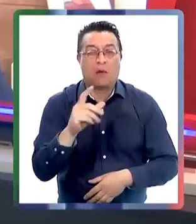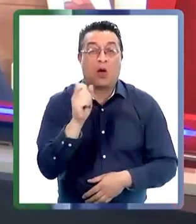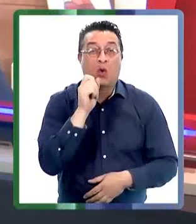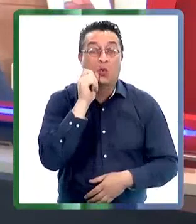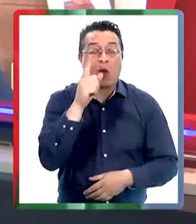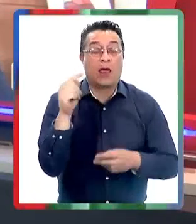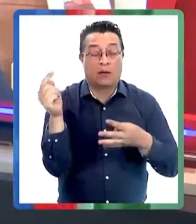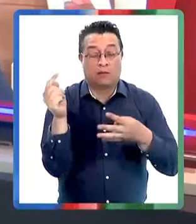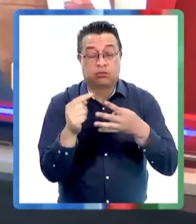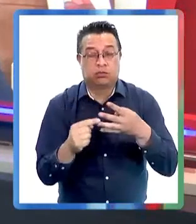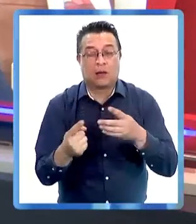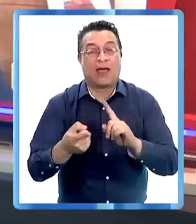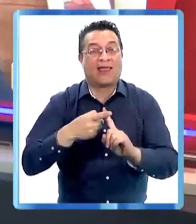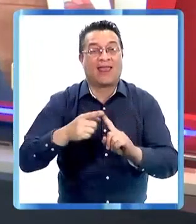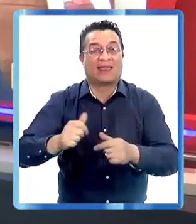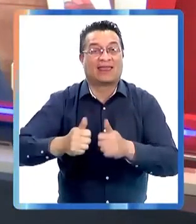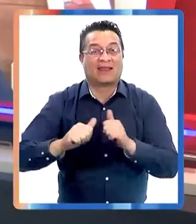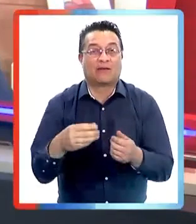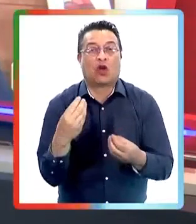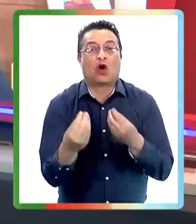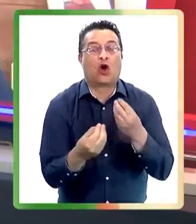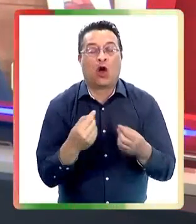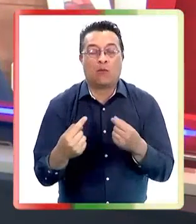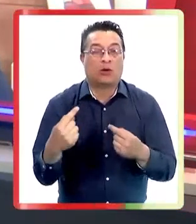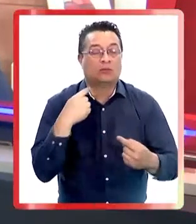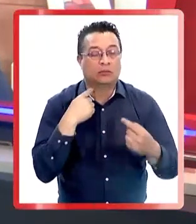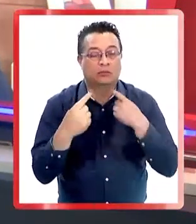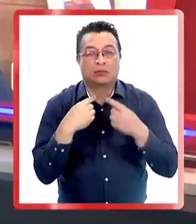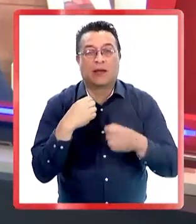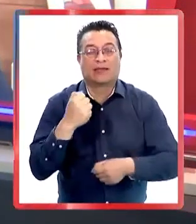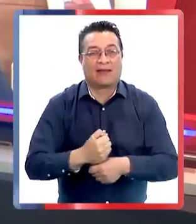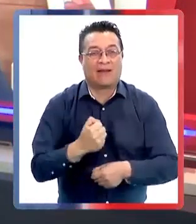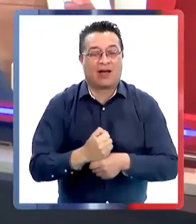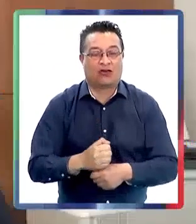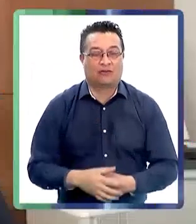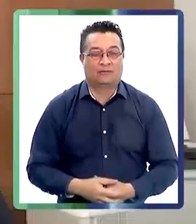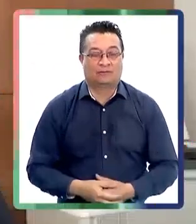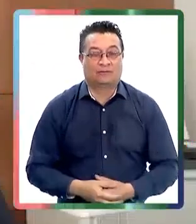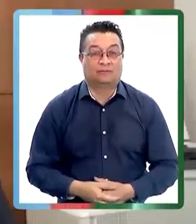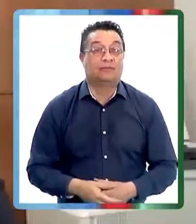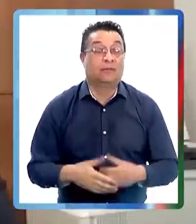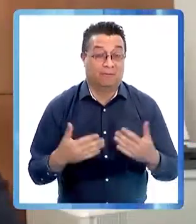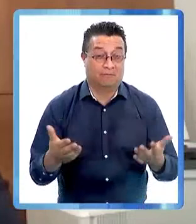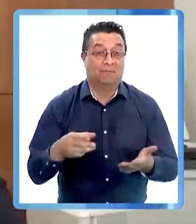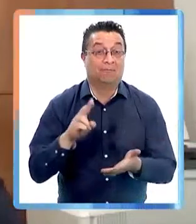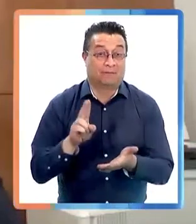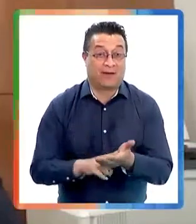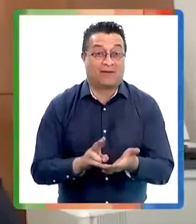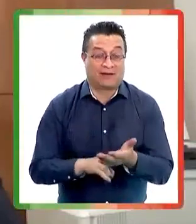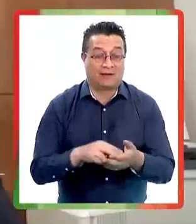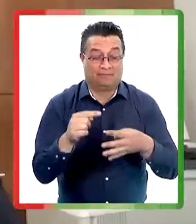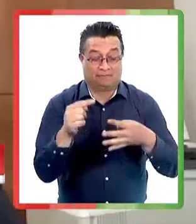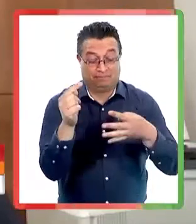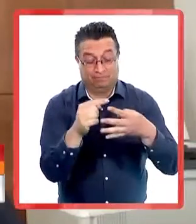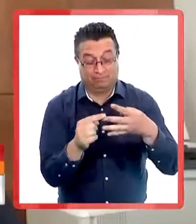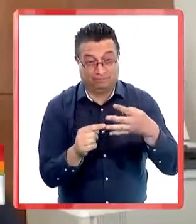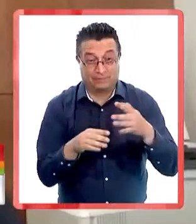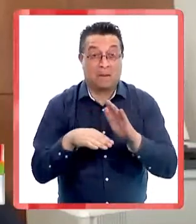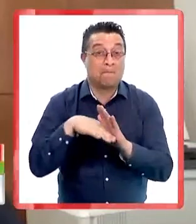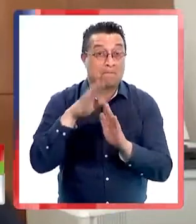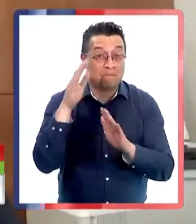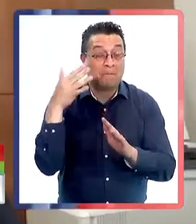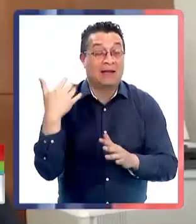Cuéntenos cuáles han sido los principales desafíos y cómo han afectado al trabajo. Bueno, efectivamente, una de las